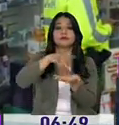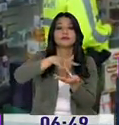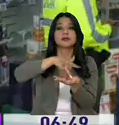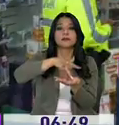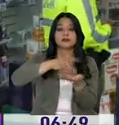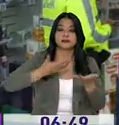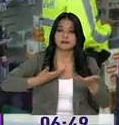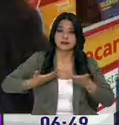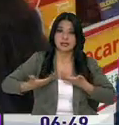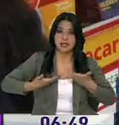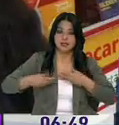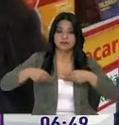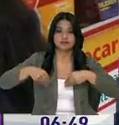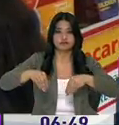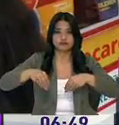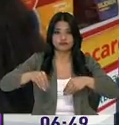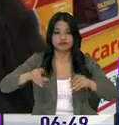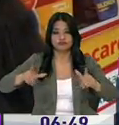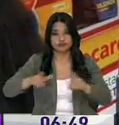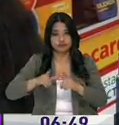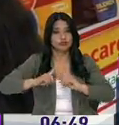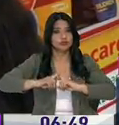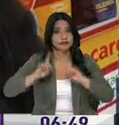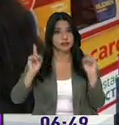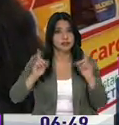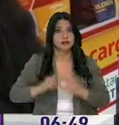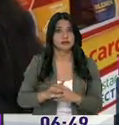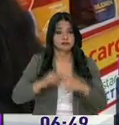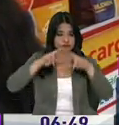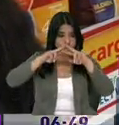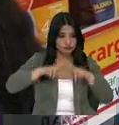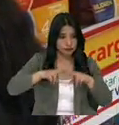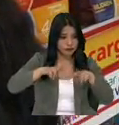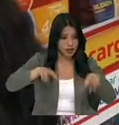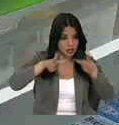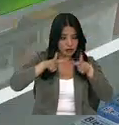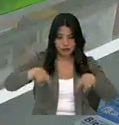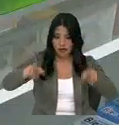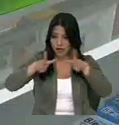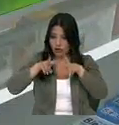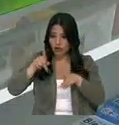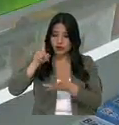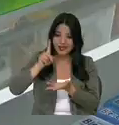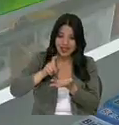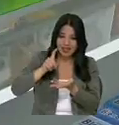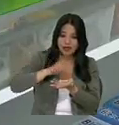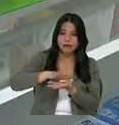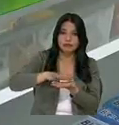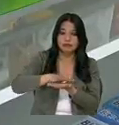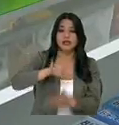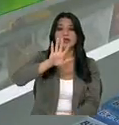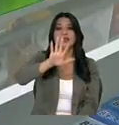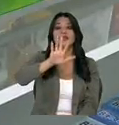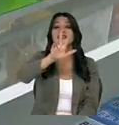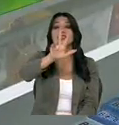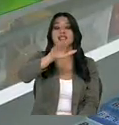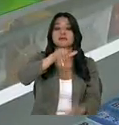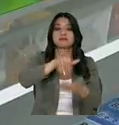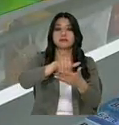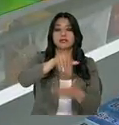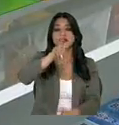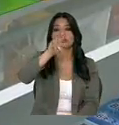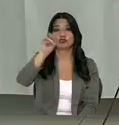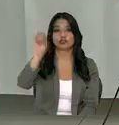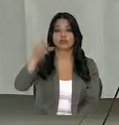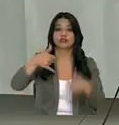tiendas, micromercados y supermercados, revisando los precios de los insumos en 3.291